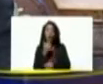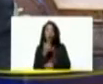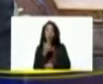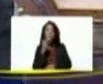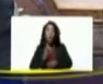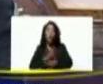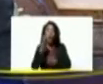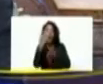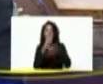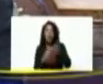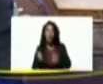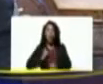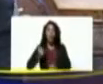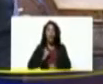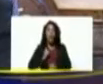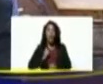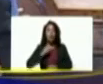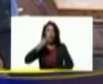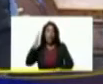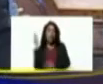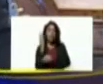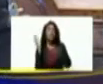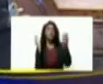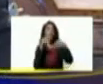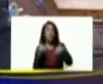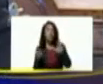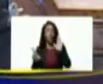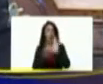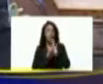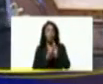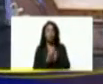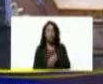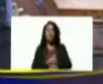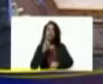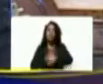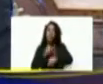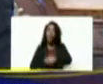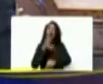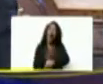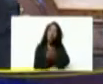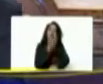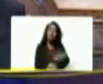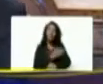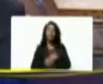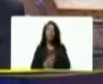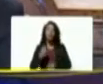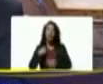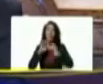ese memorándum de entendimiento firmado en noviembre. ¿Qué premisa se plantea?